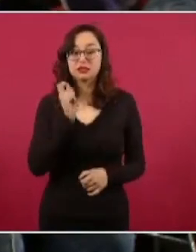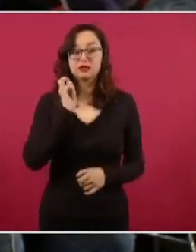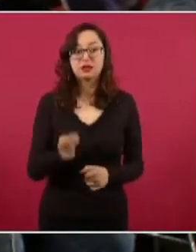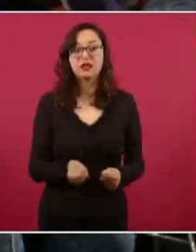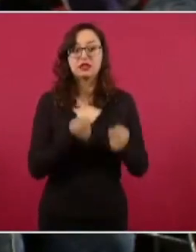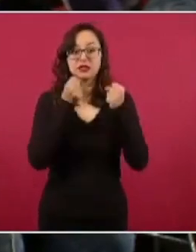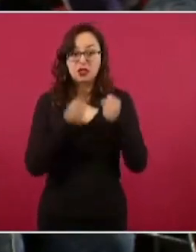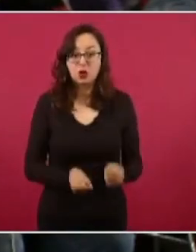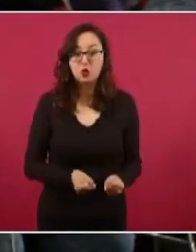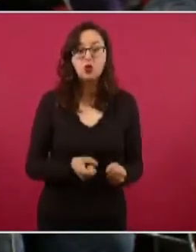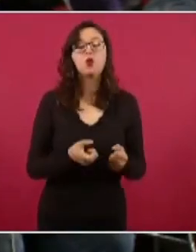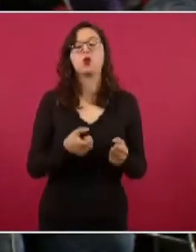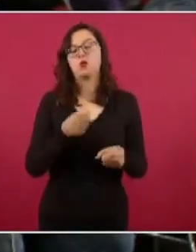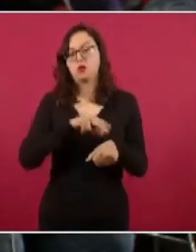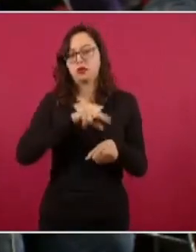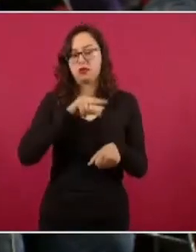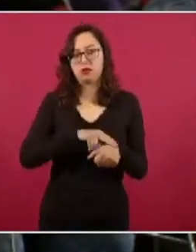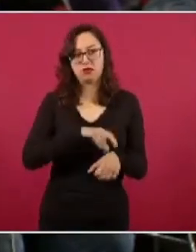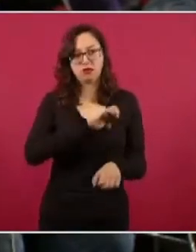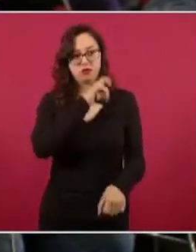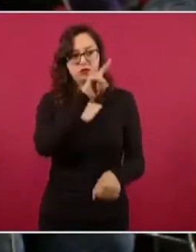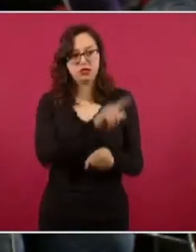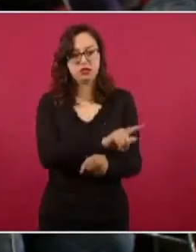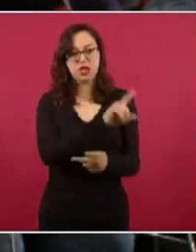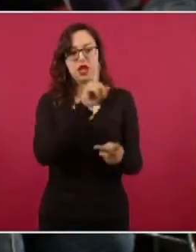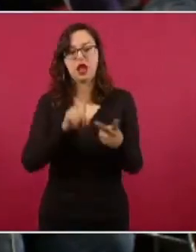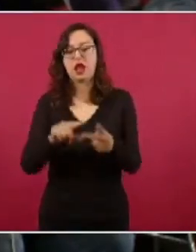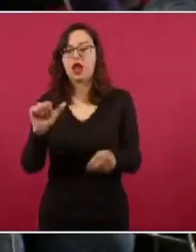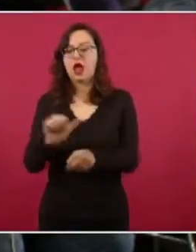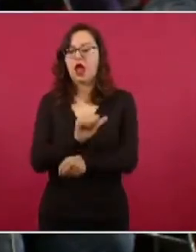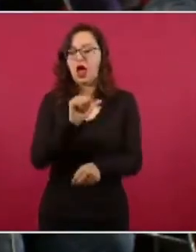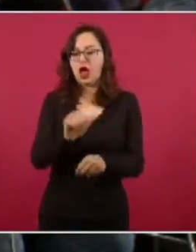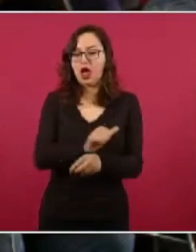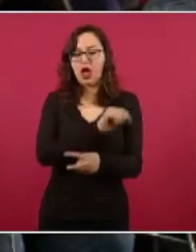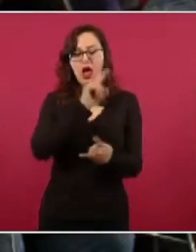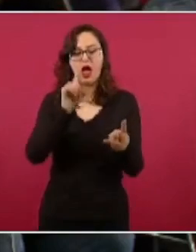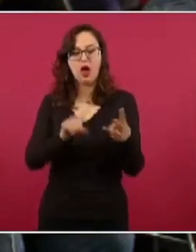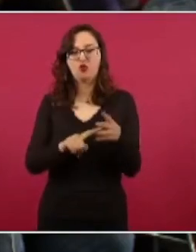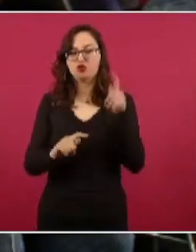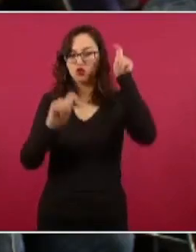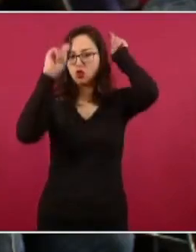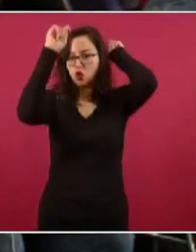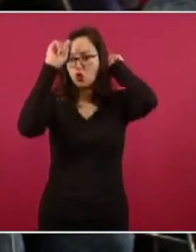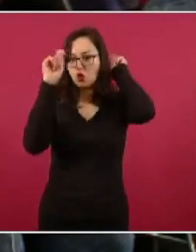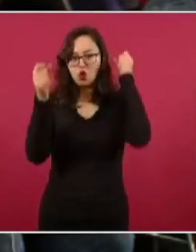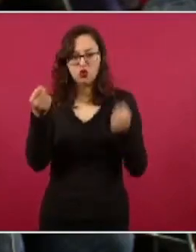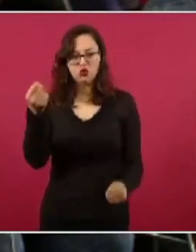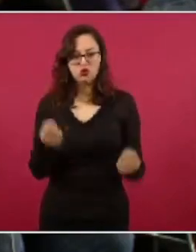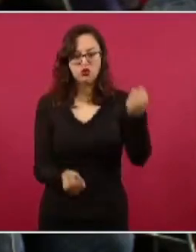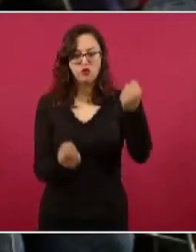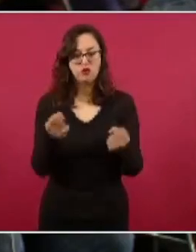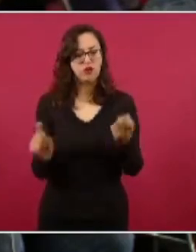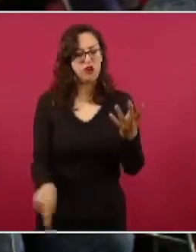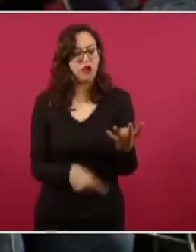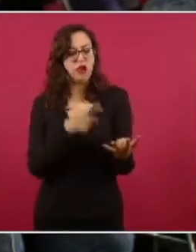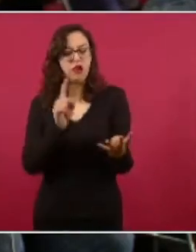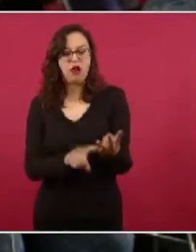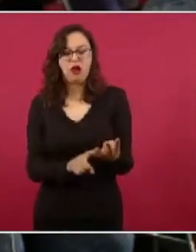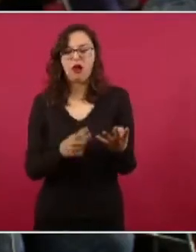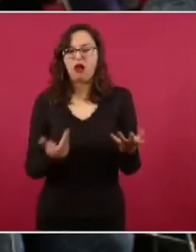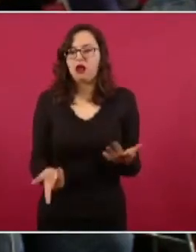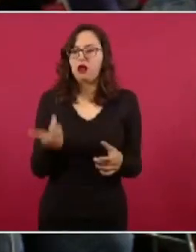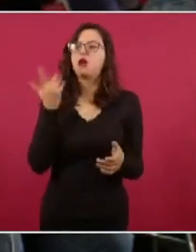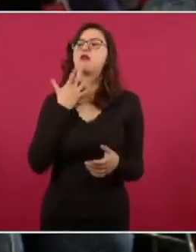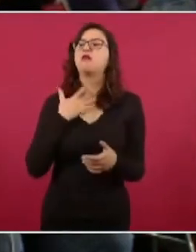tienen choferes, tienen automóviles asignados, se les paga hasta la gasolina, los viáticos, en fin, absolutamente todo. Y ahí hay